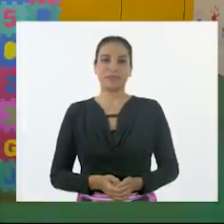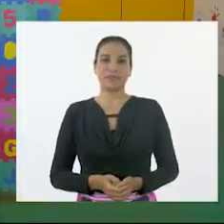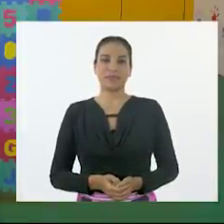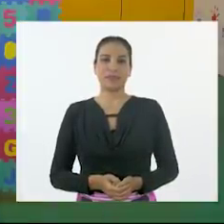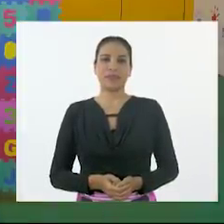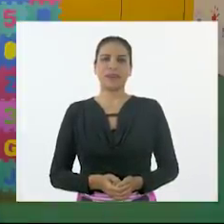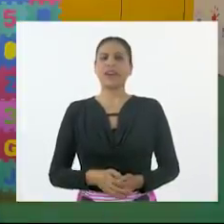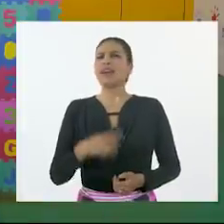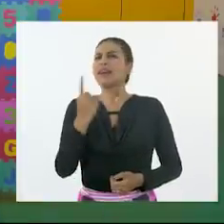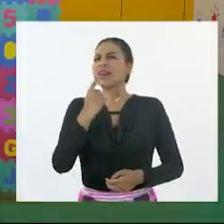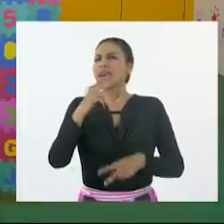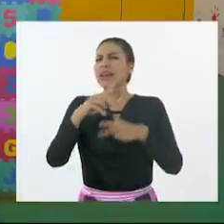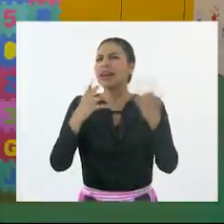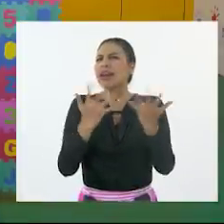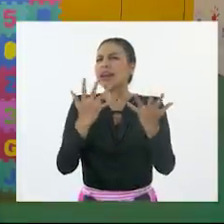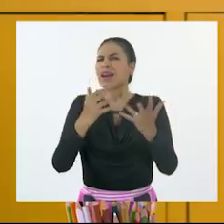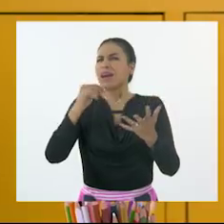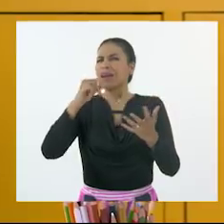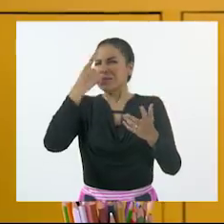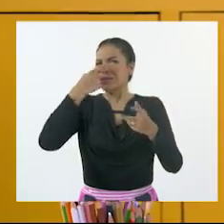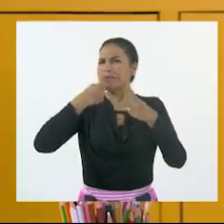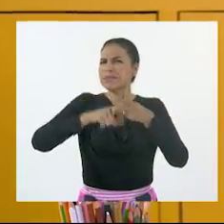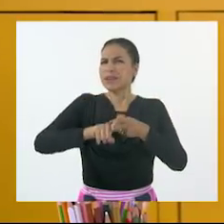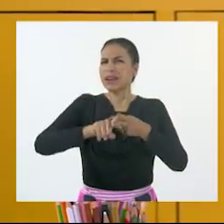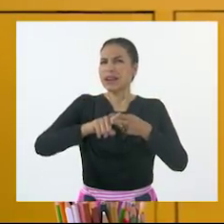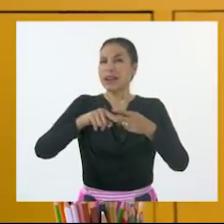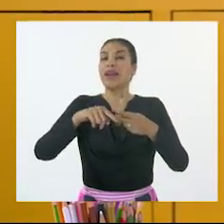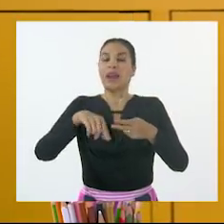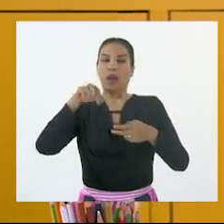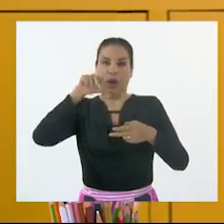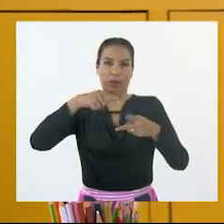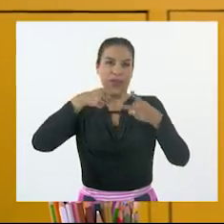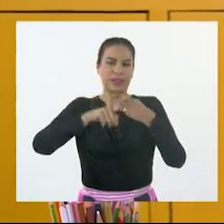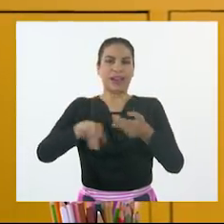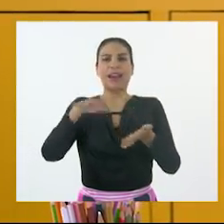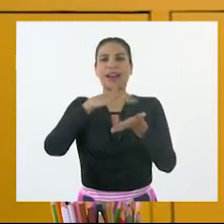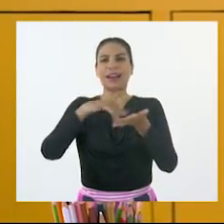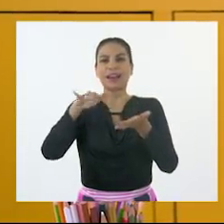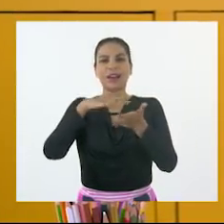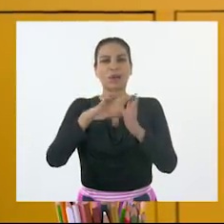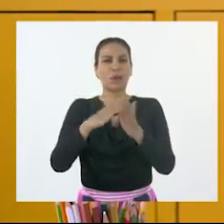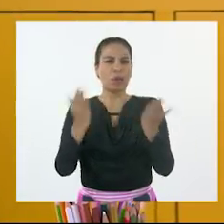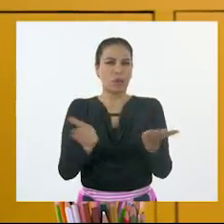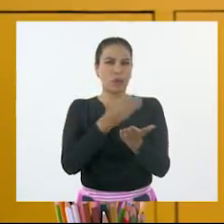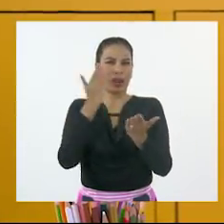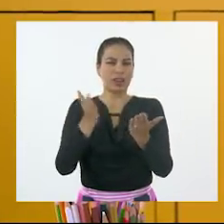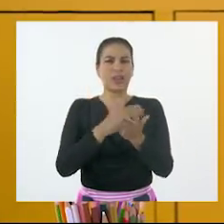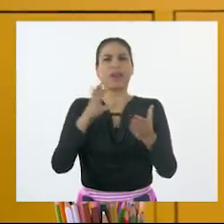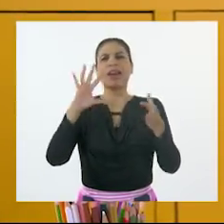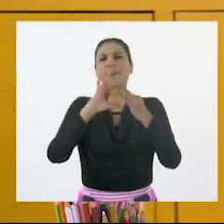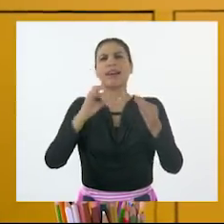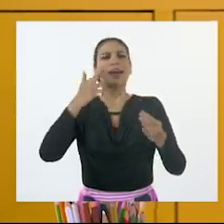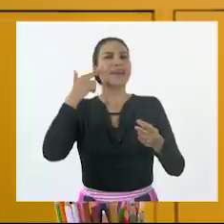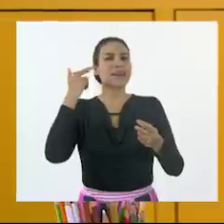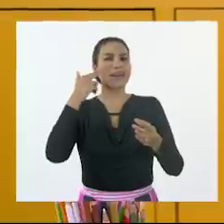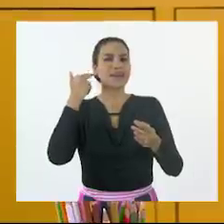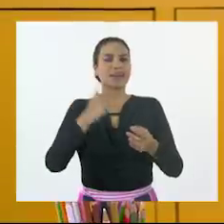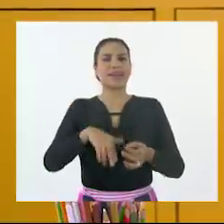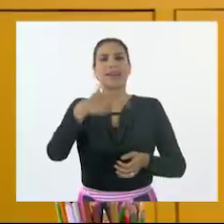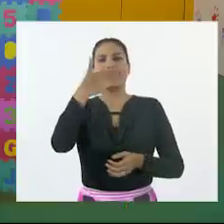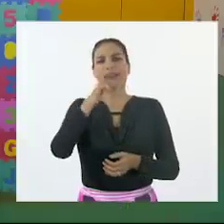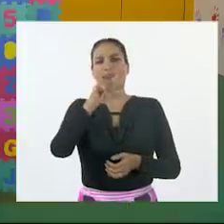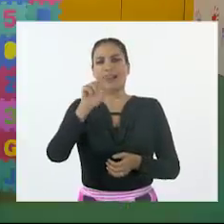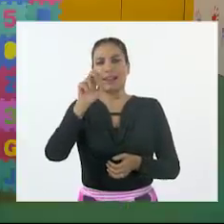¿Y qué vamos a hacer para comenzar? Para iniciar, les voy a leer el cuento de Cuentarratones, de la autora Ellen